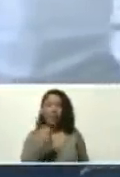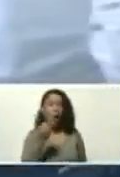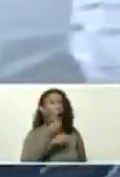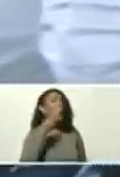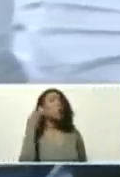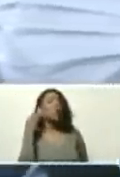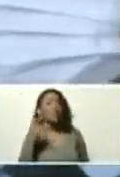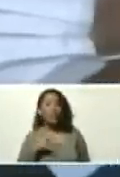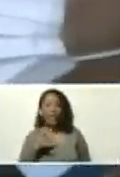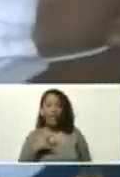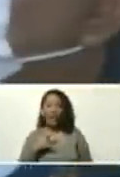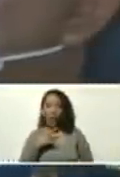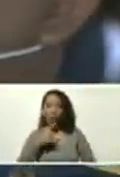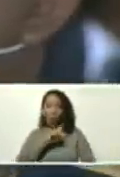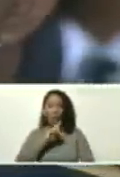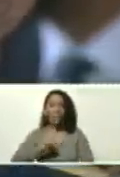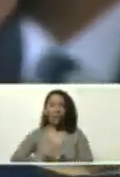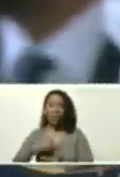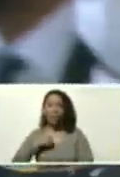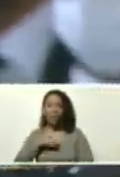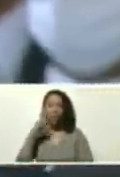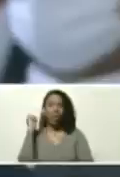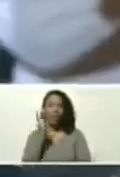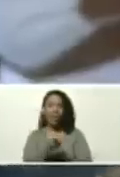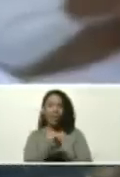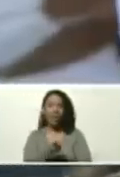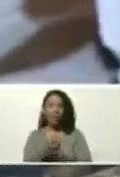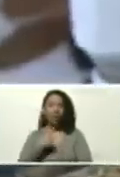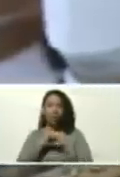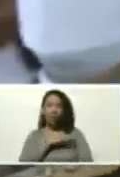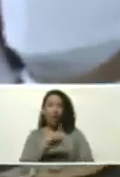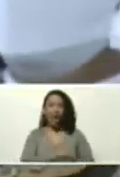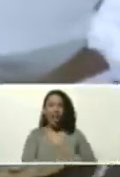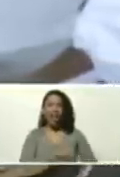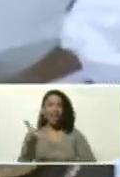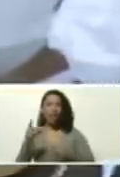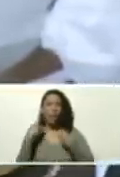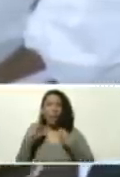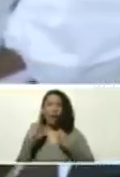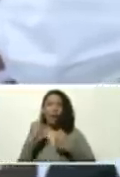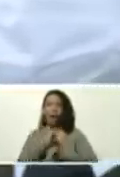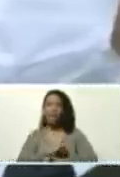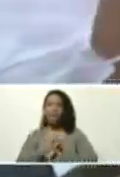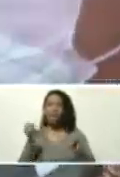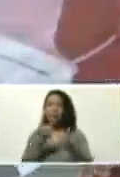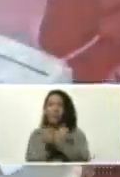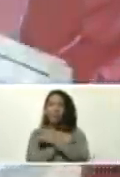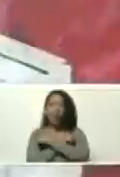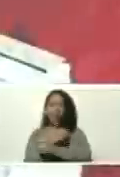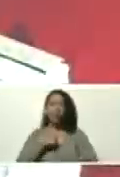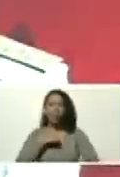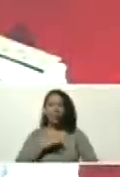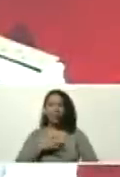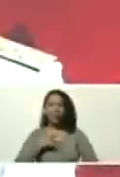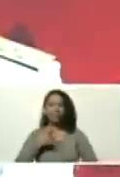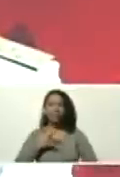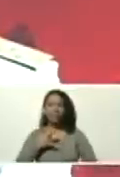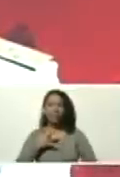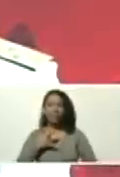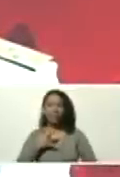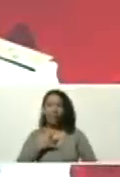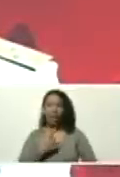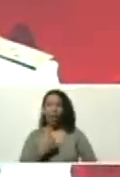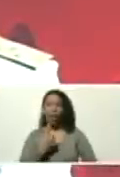de sentir haber cumplido nuestro deber, que estamos listos para partir y nuestras ansias con las